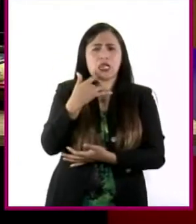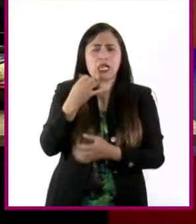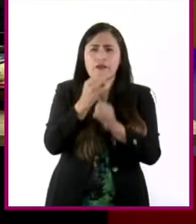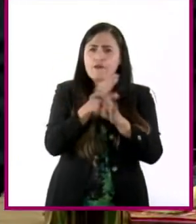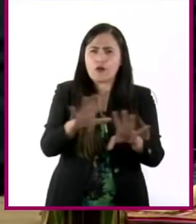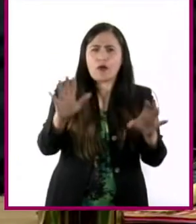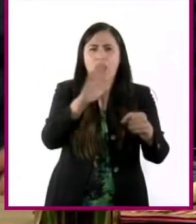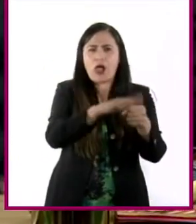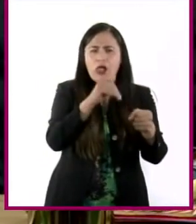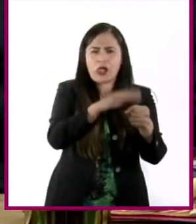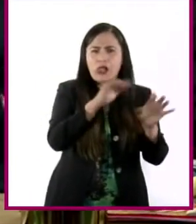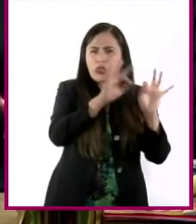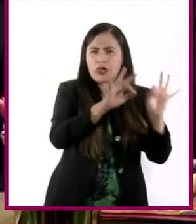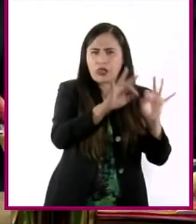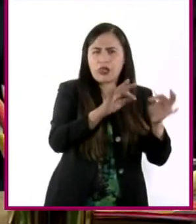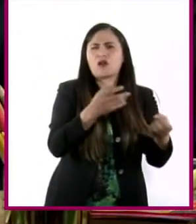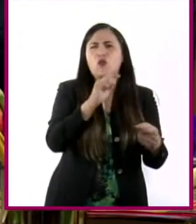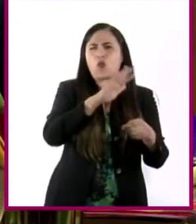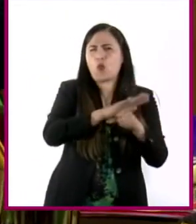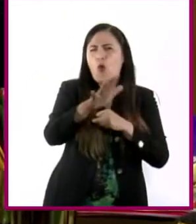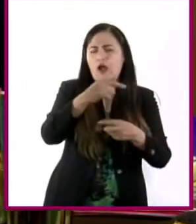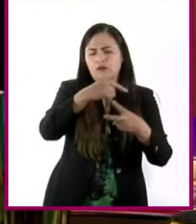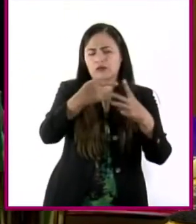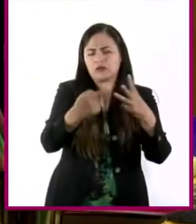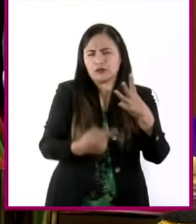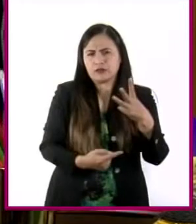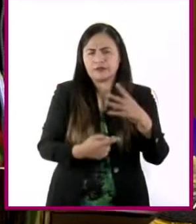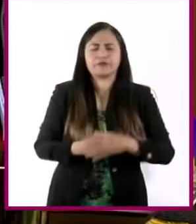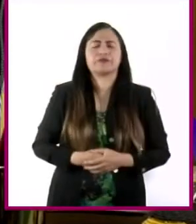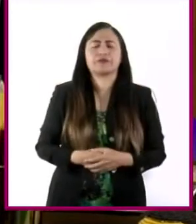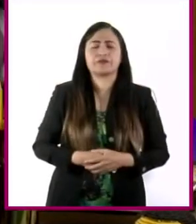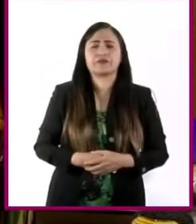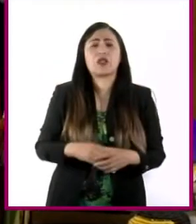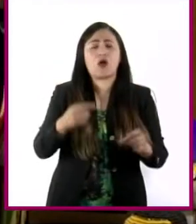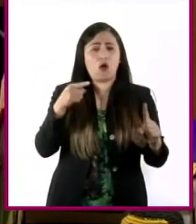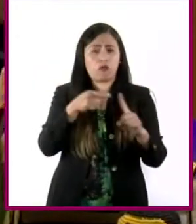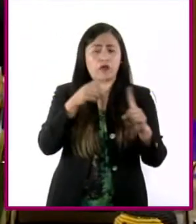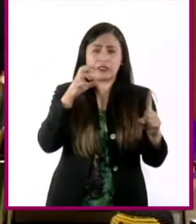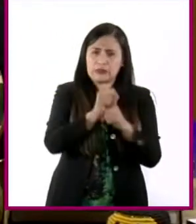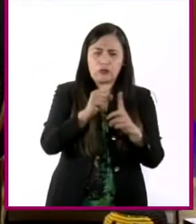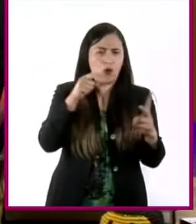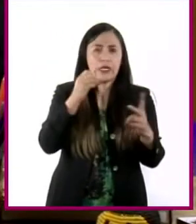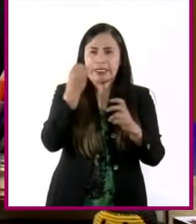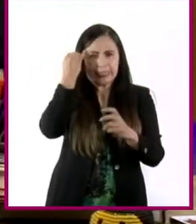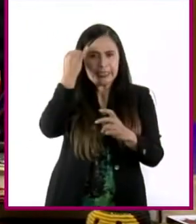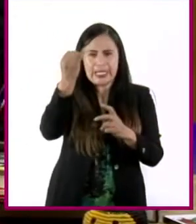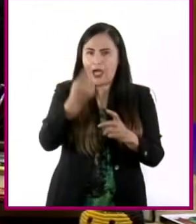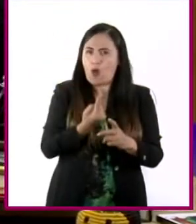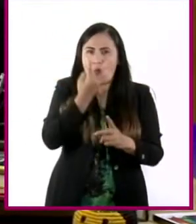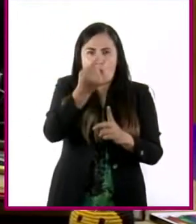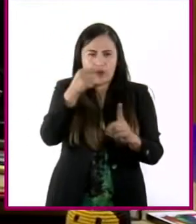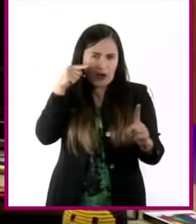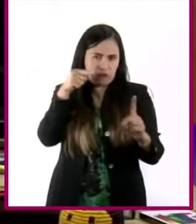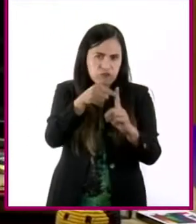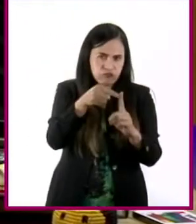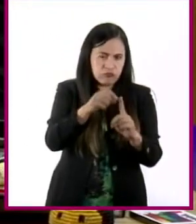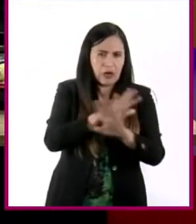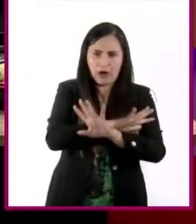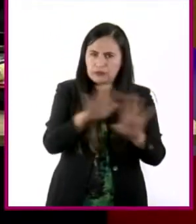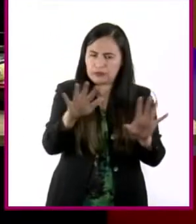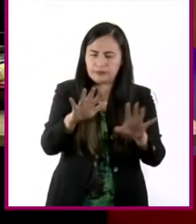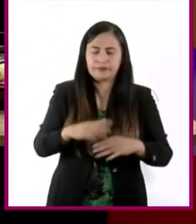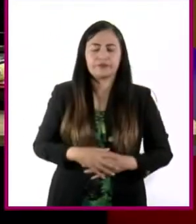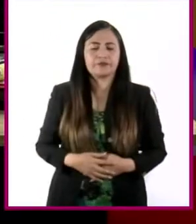o persuadir? Por su parte, el objetivo específico consiste en una idea central y específica, acompañada de una reacción concreta y